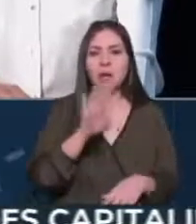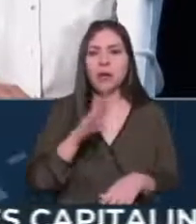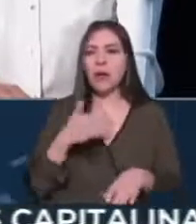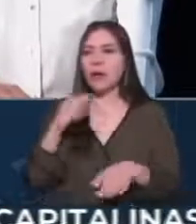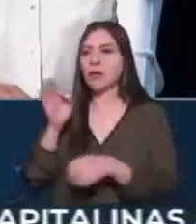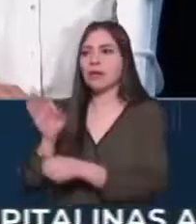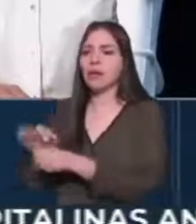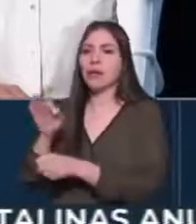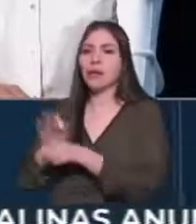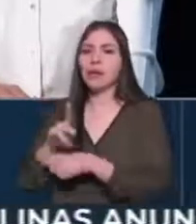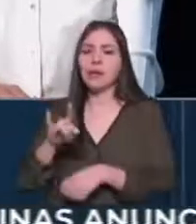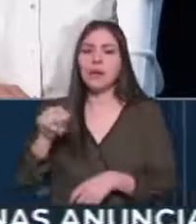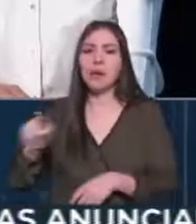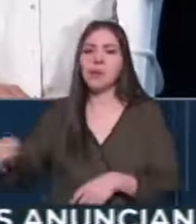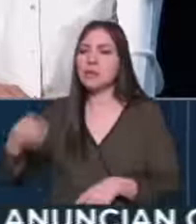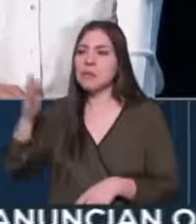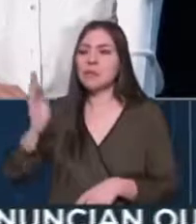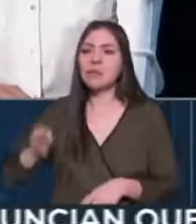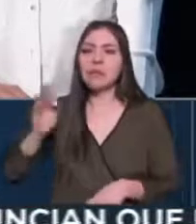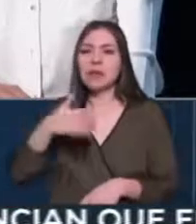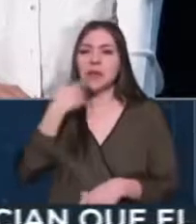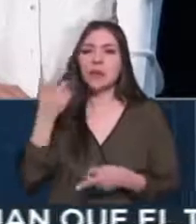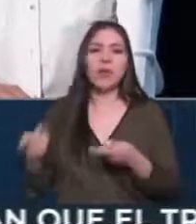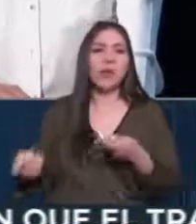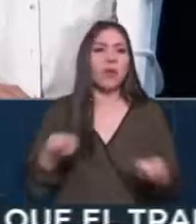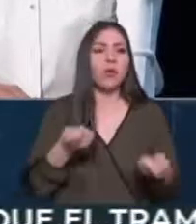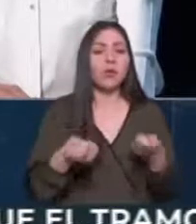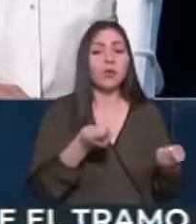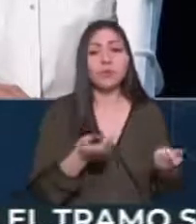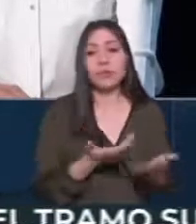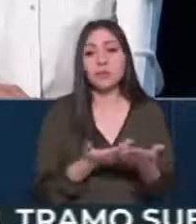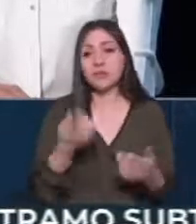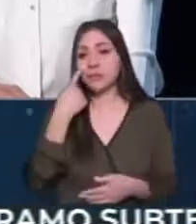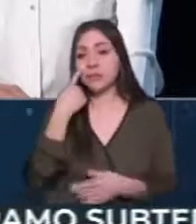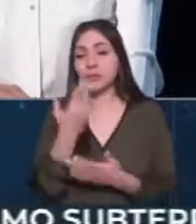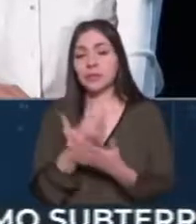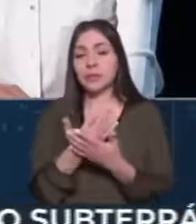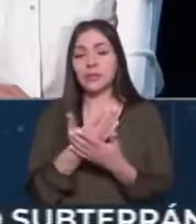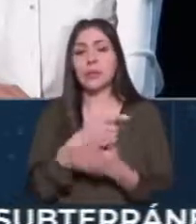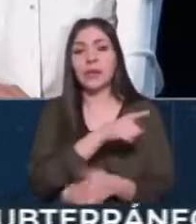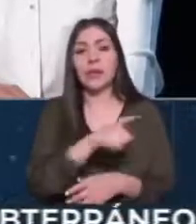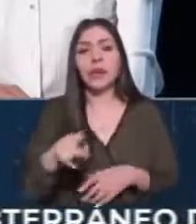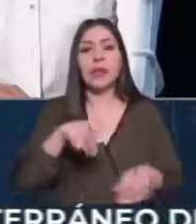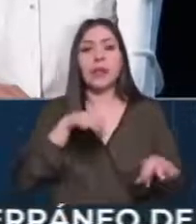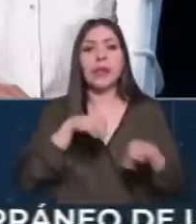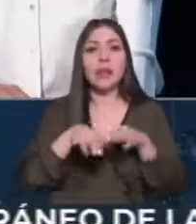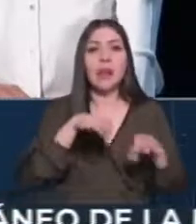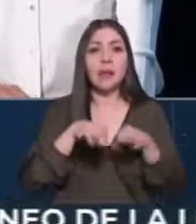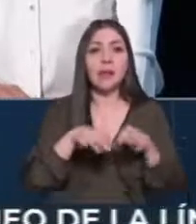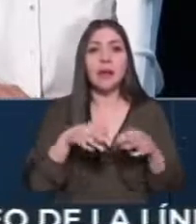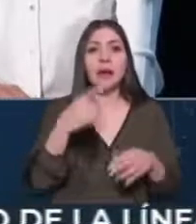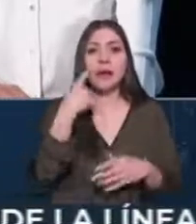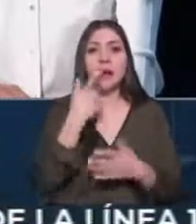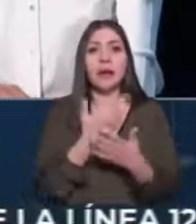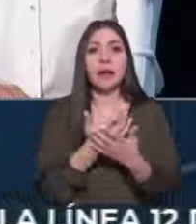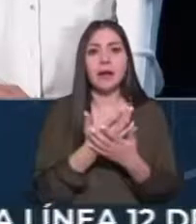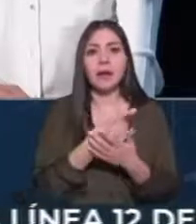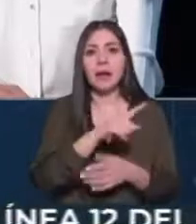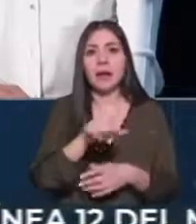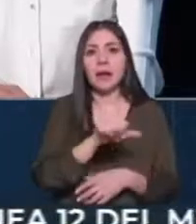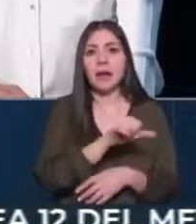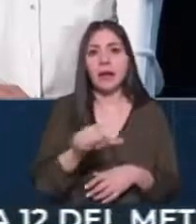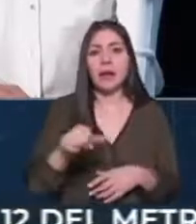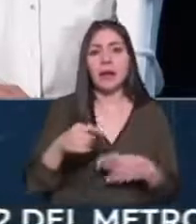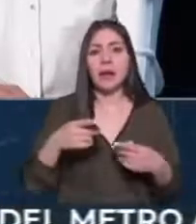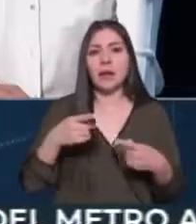la billetera y tratar de manipular. Aquí vamos a ver qué tanto los trabajadores, la clase trabajadora, la